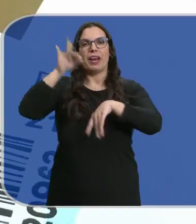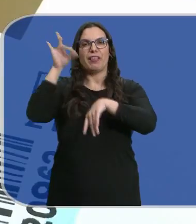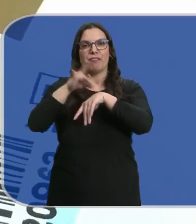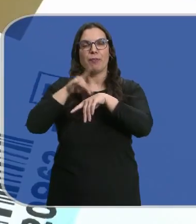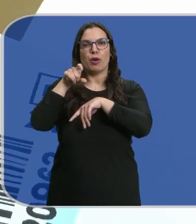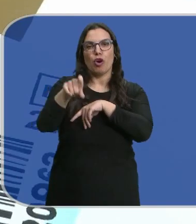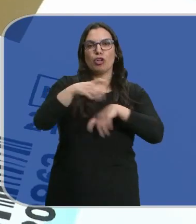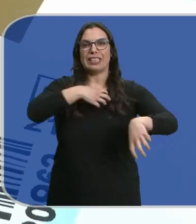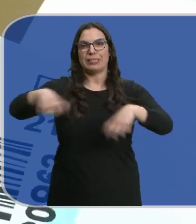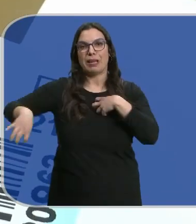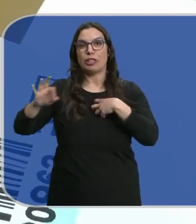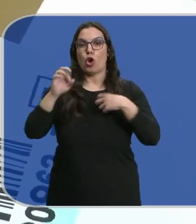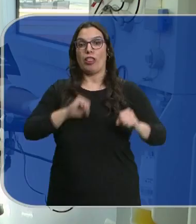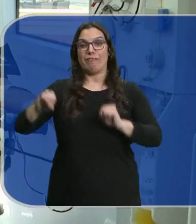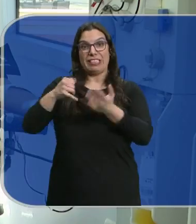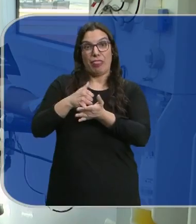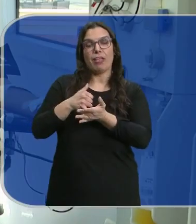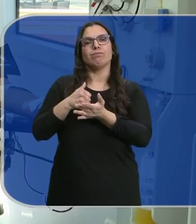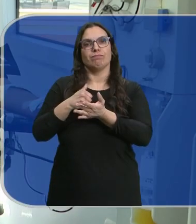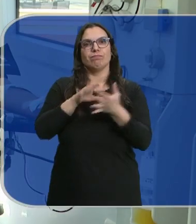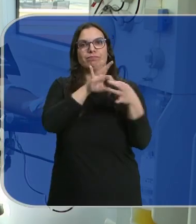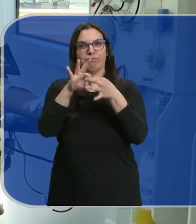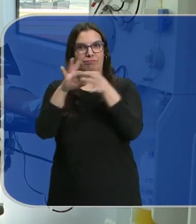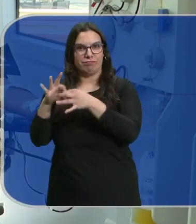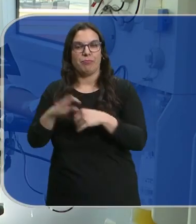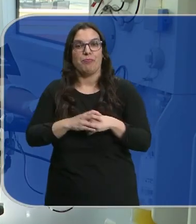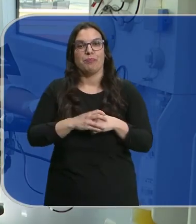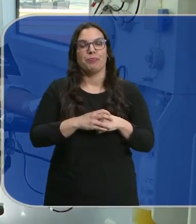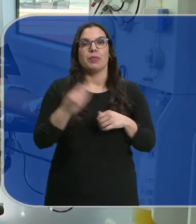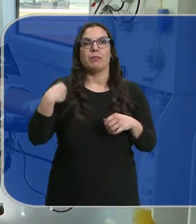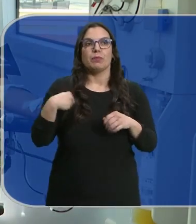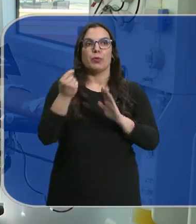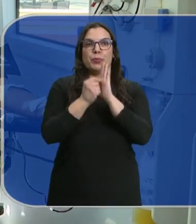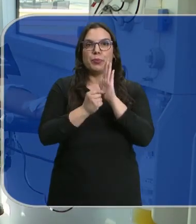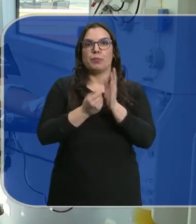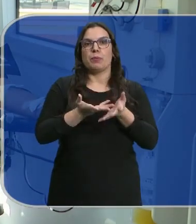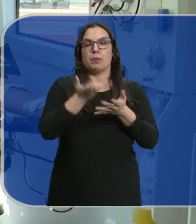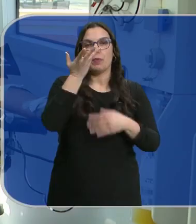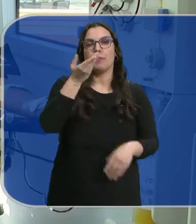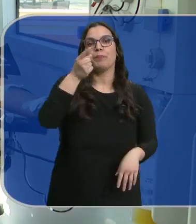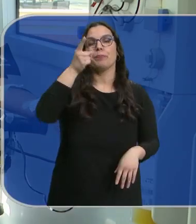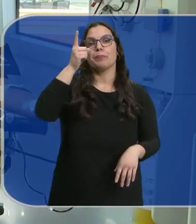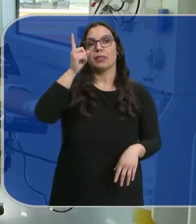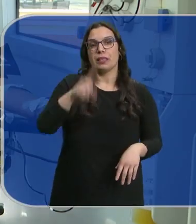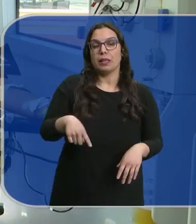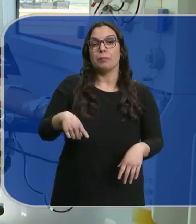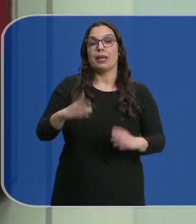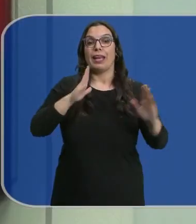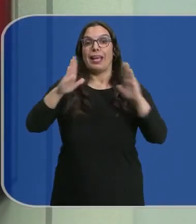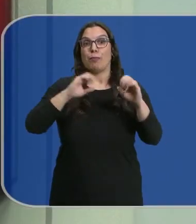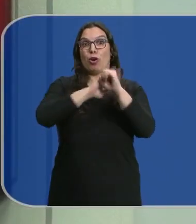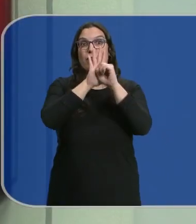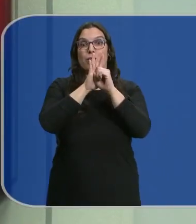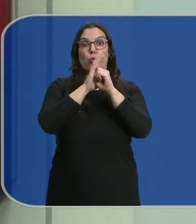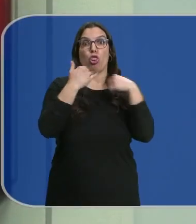o inmunodeficientes. Entre que las indicaciones se han aumentado mucho y la donación de plasma durante la pandemia